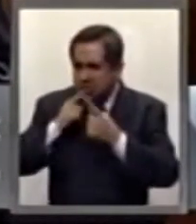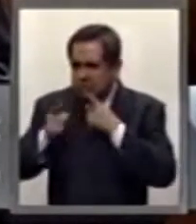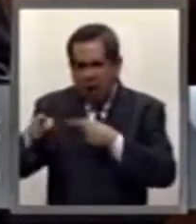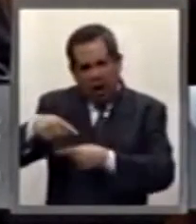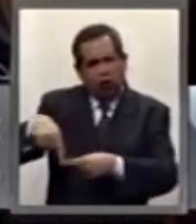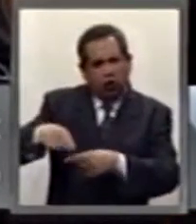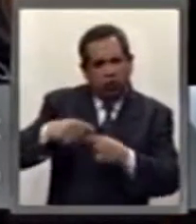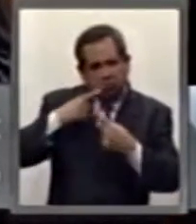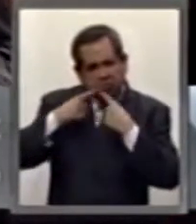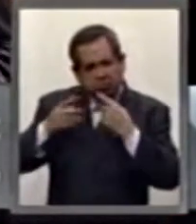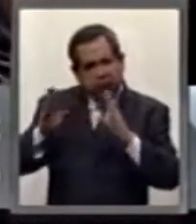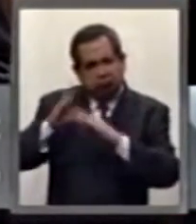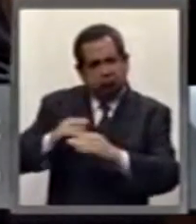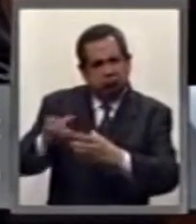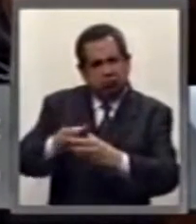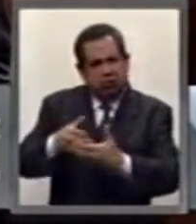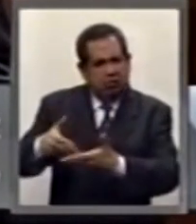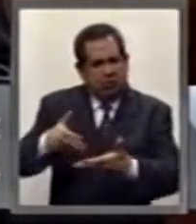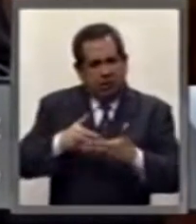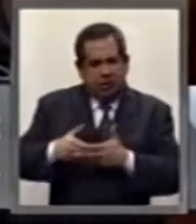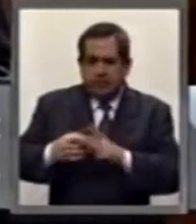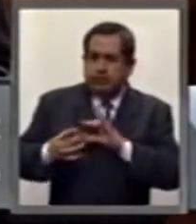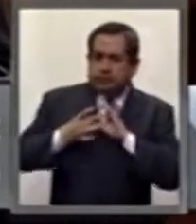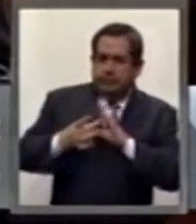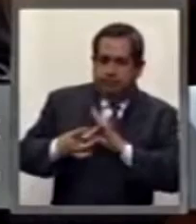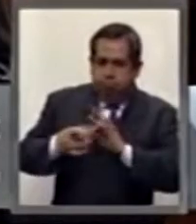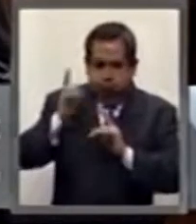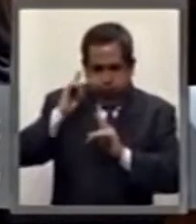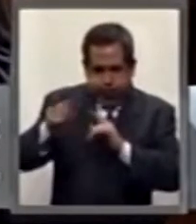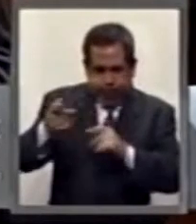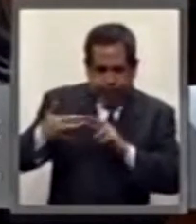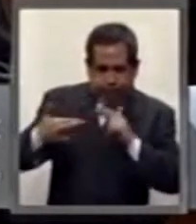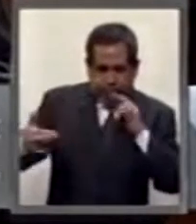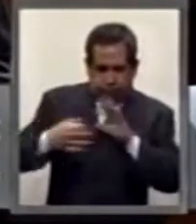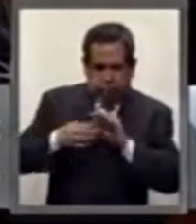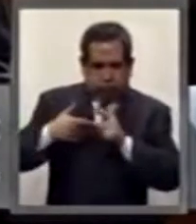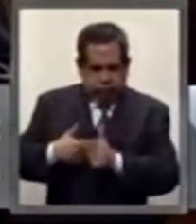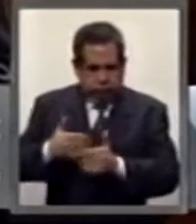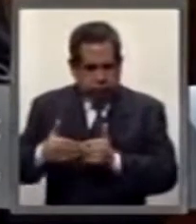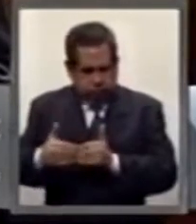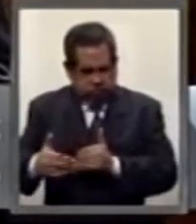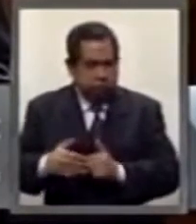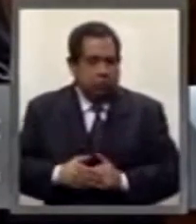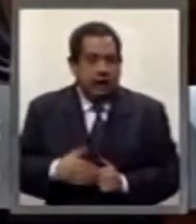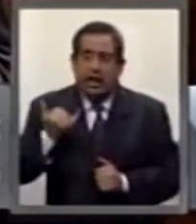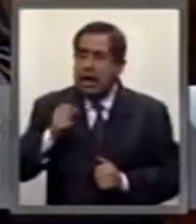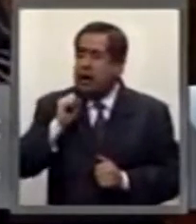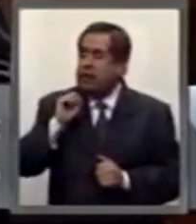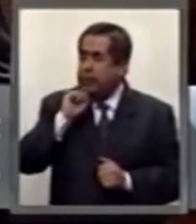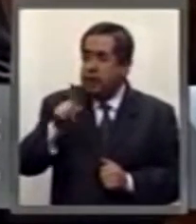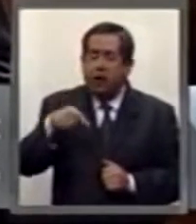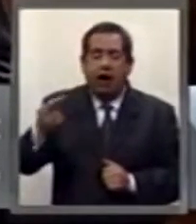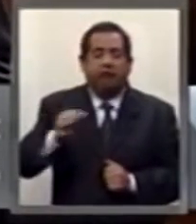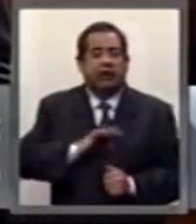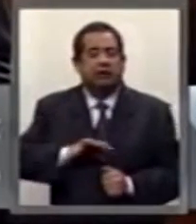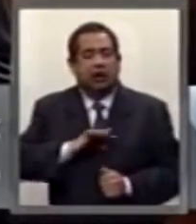interparlamentario que se da entre nuestras naciones. Y la felicitación